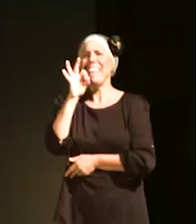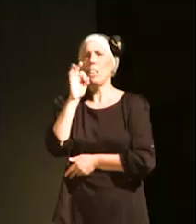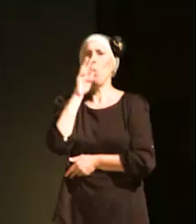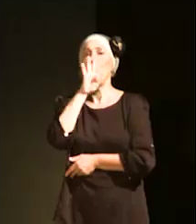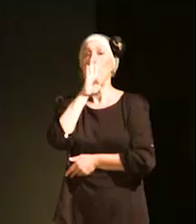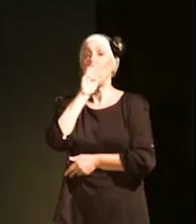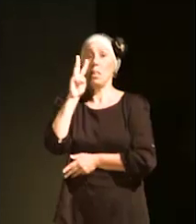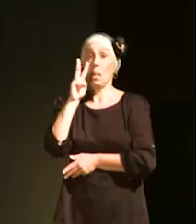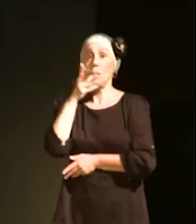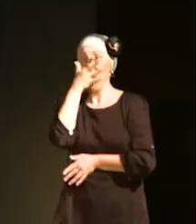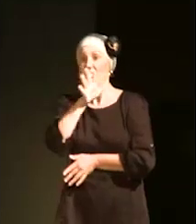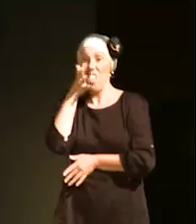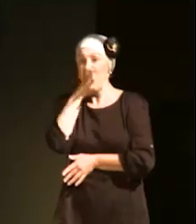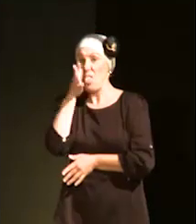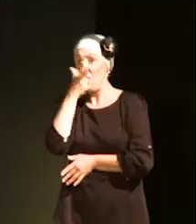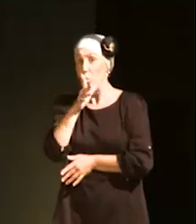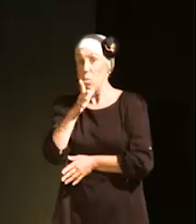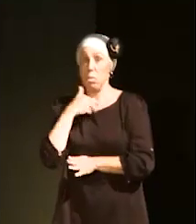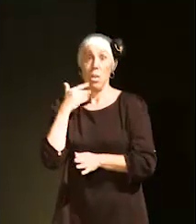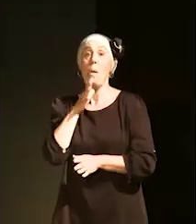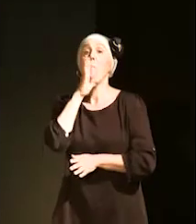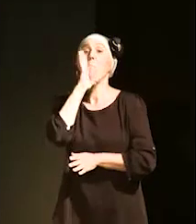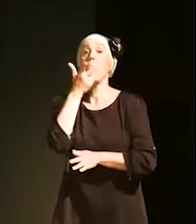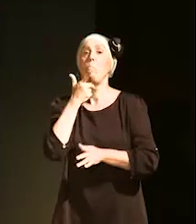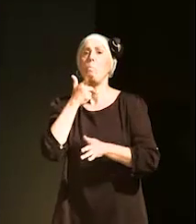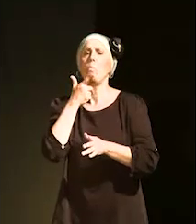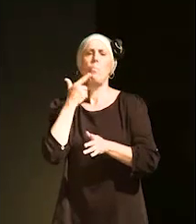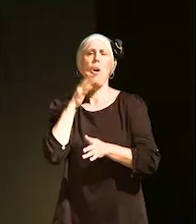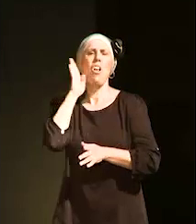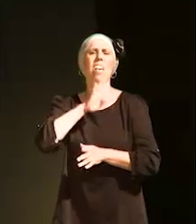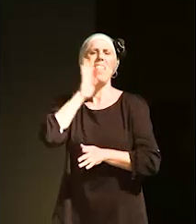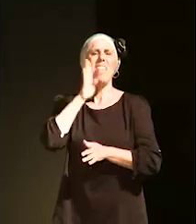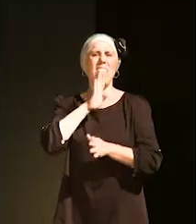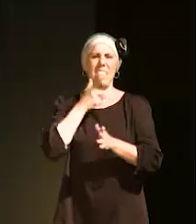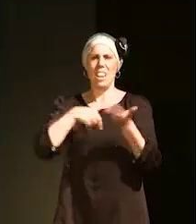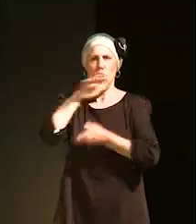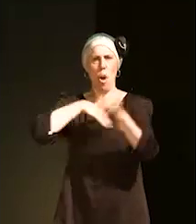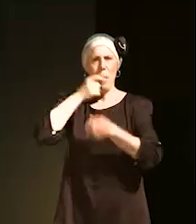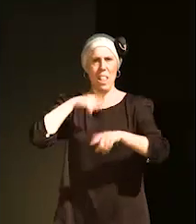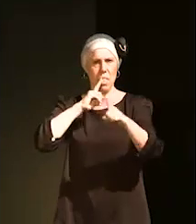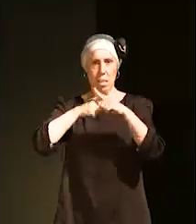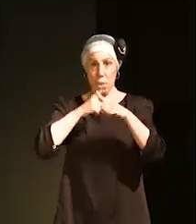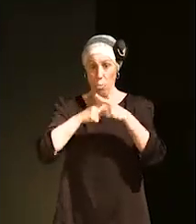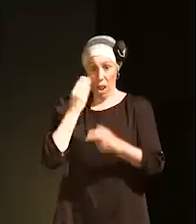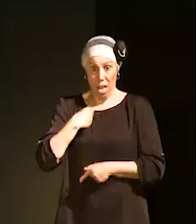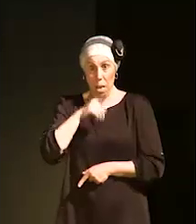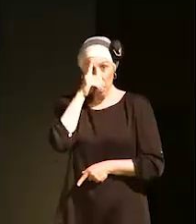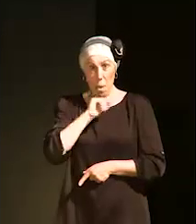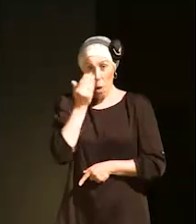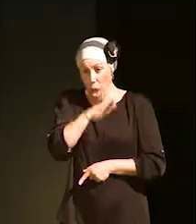por delitos de violencia sexual ese mismo año murieron de forma violenta